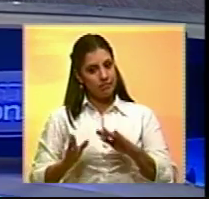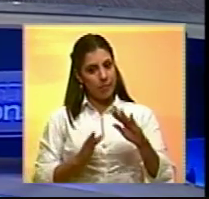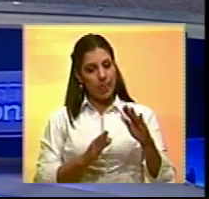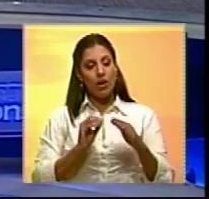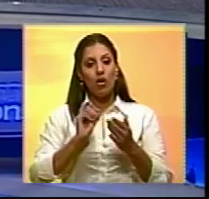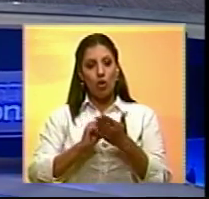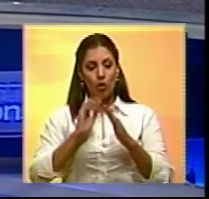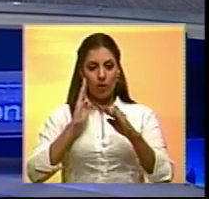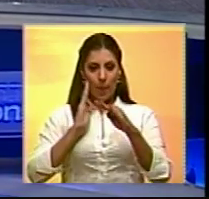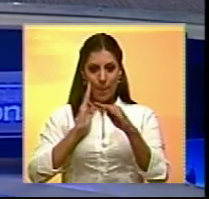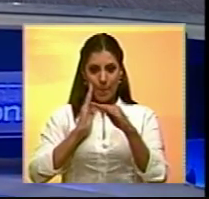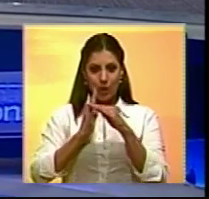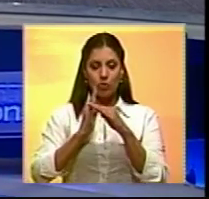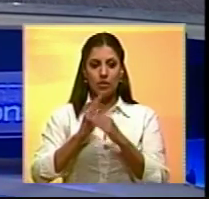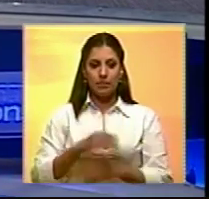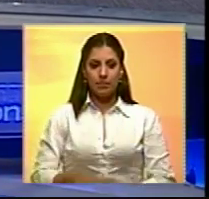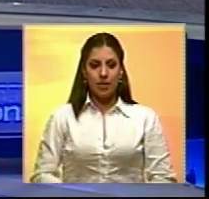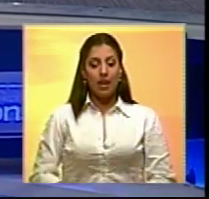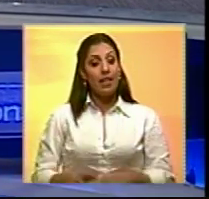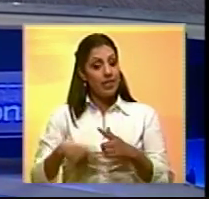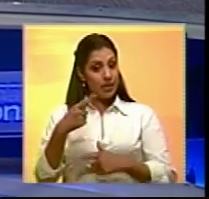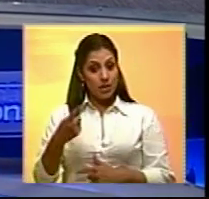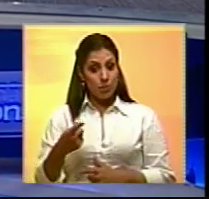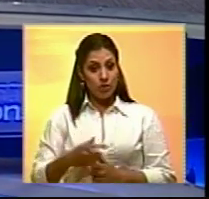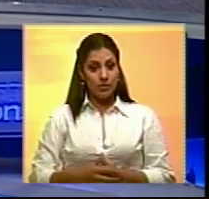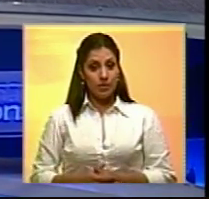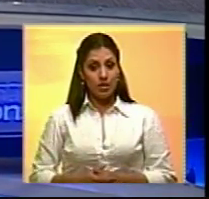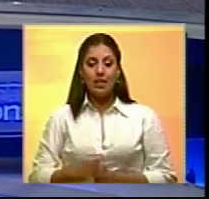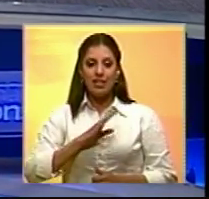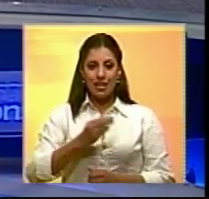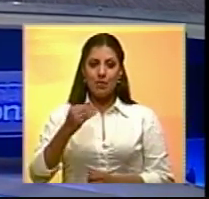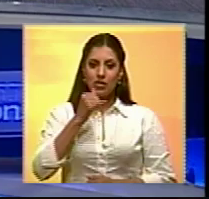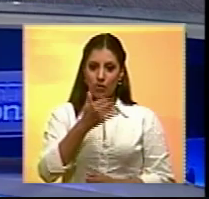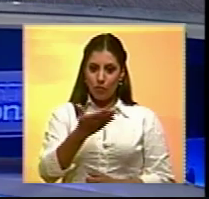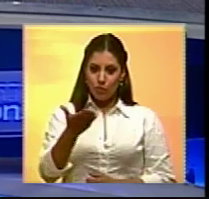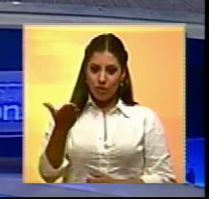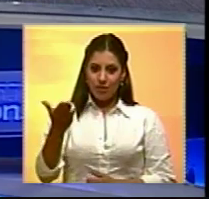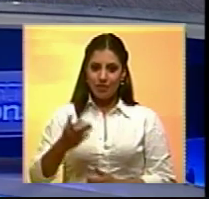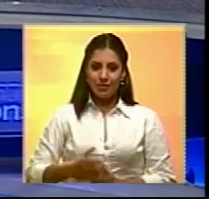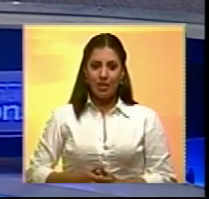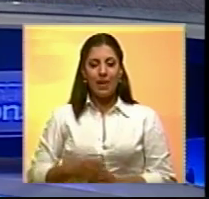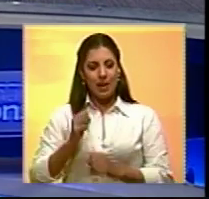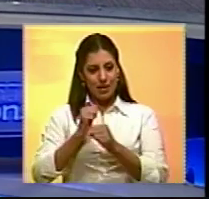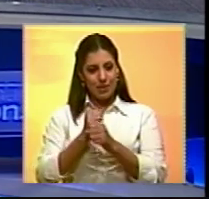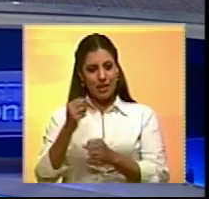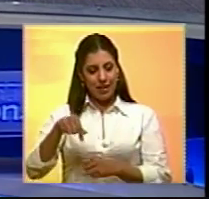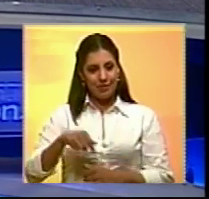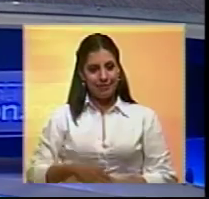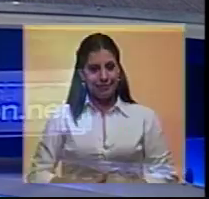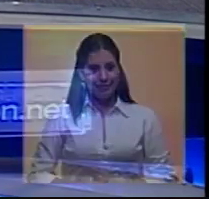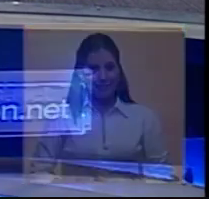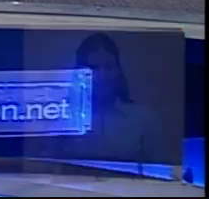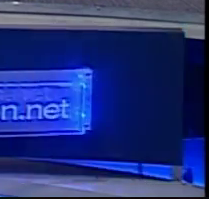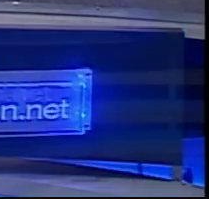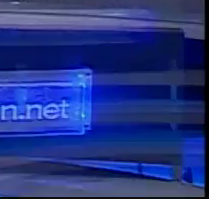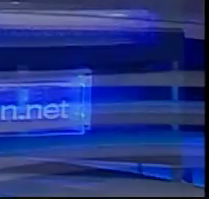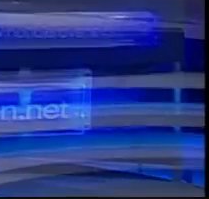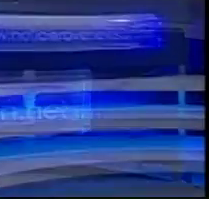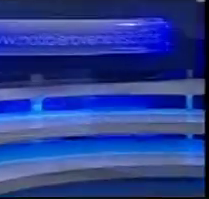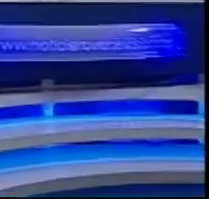Bien, amigos, vamos entonces a una pausa. A regreso, tenemos más información para todos ustedes. Los esperamos aquí.